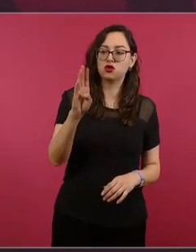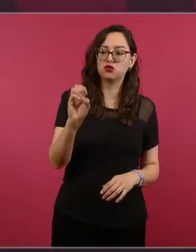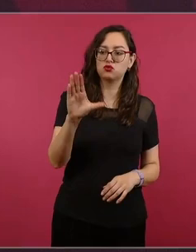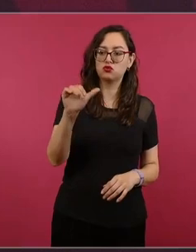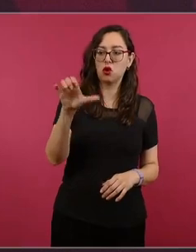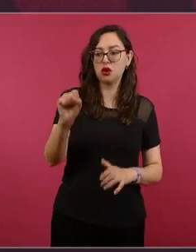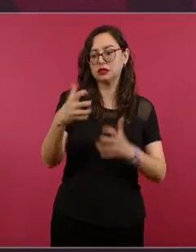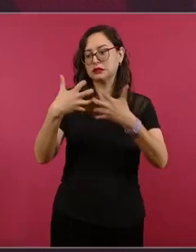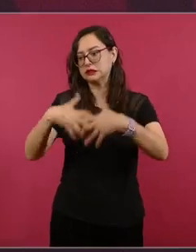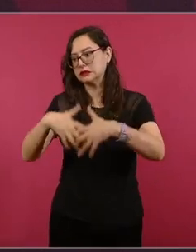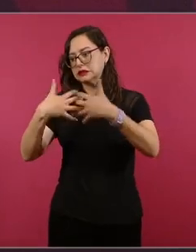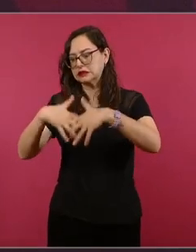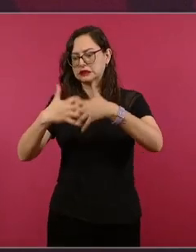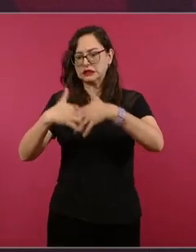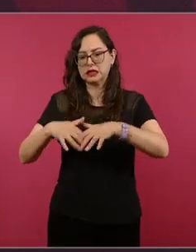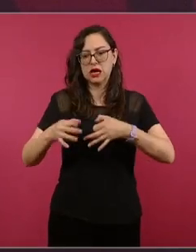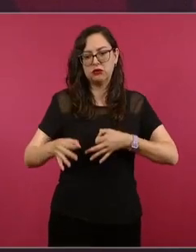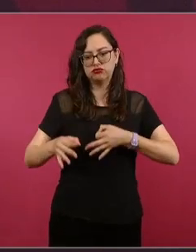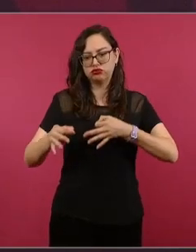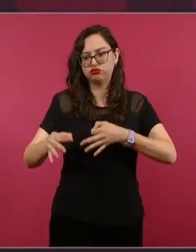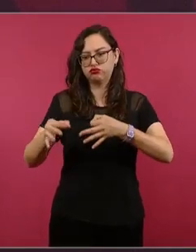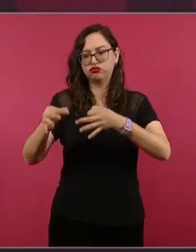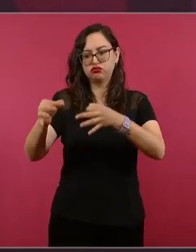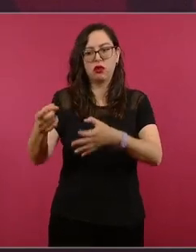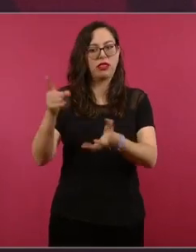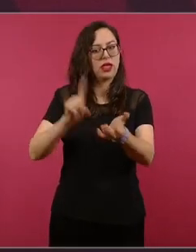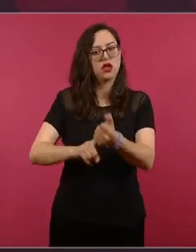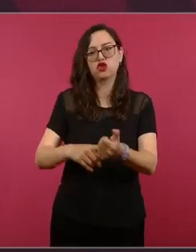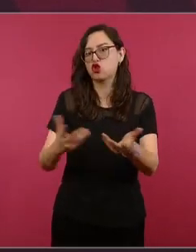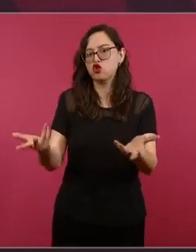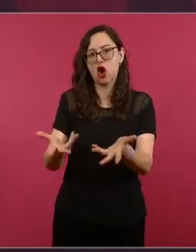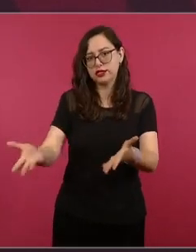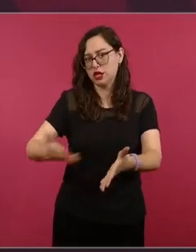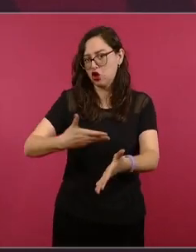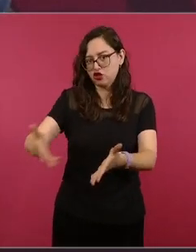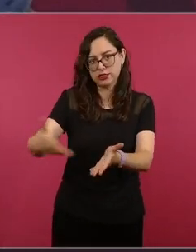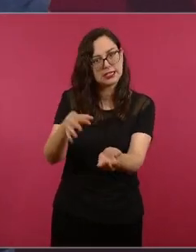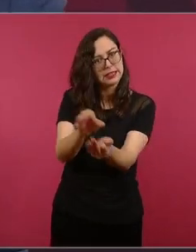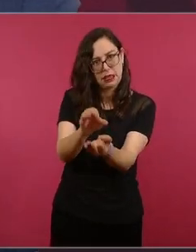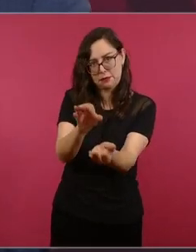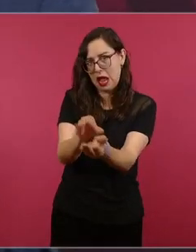porque no son tamalitos de chipilín, claro.